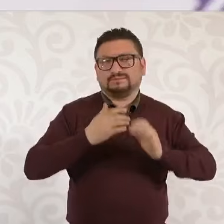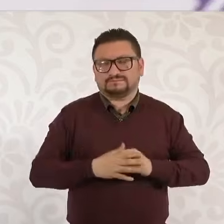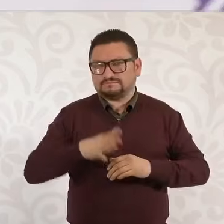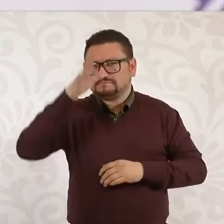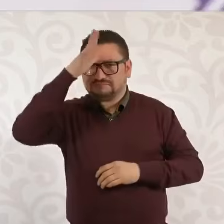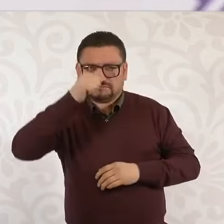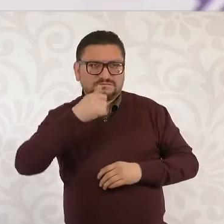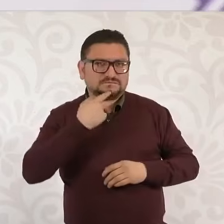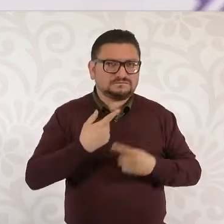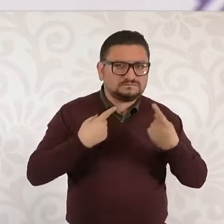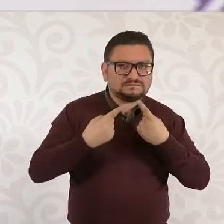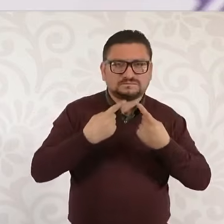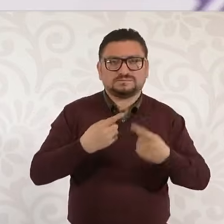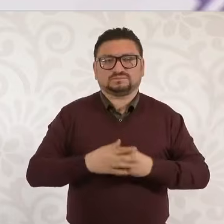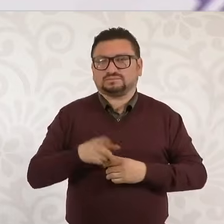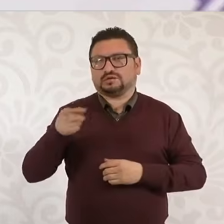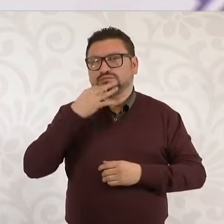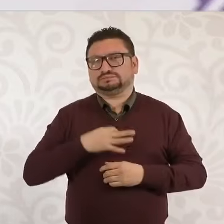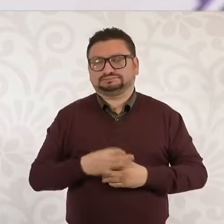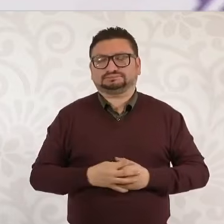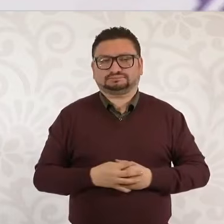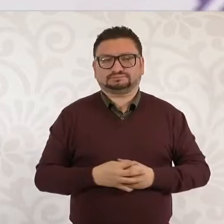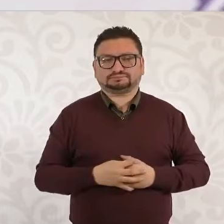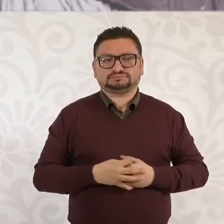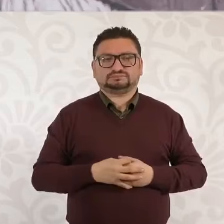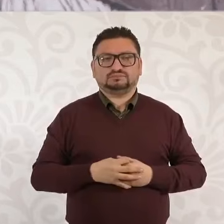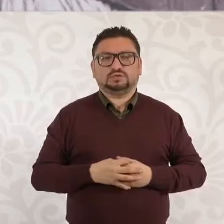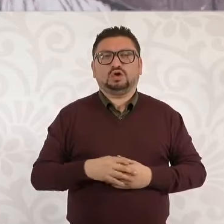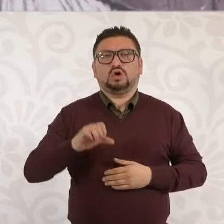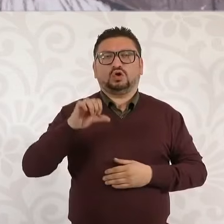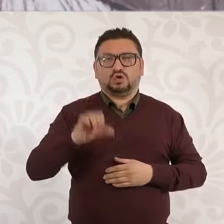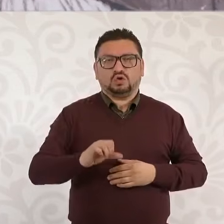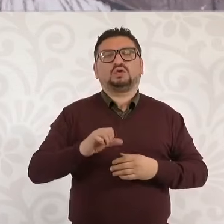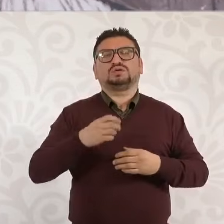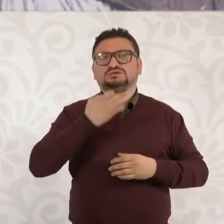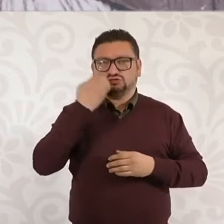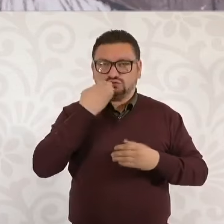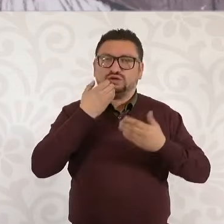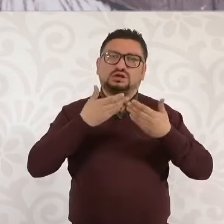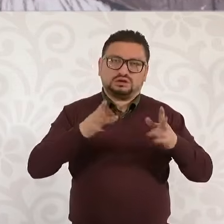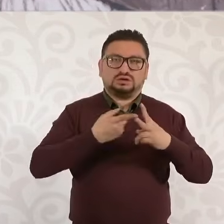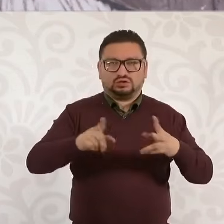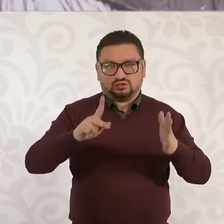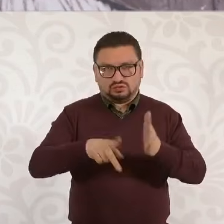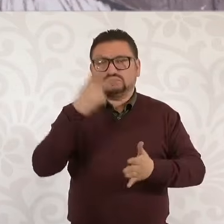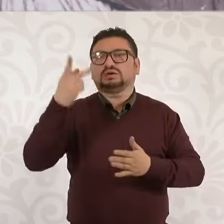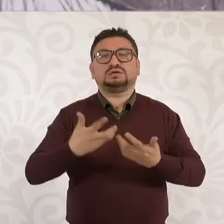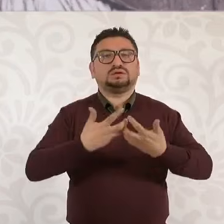Acordamos, y además me lo informó, de que hoy reanudan clases, de que he estado en contacto con